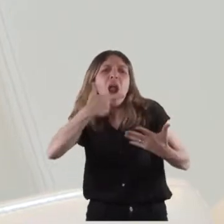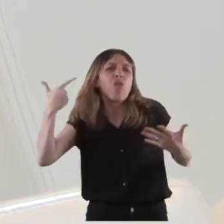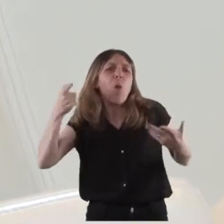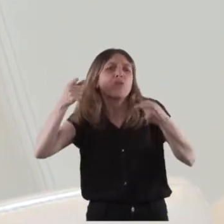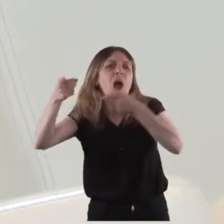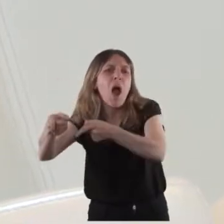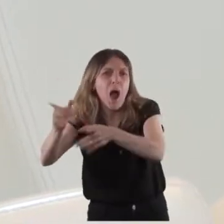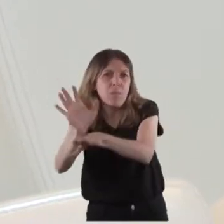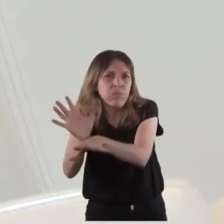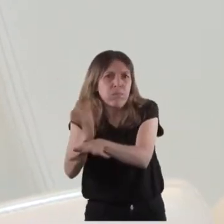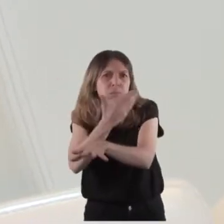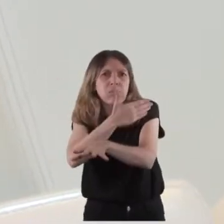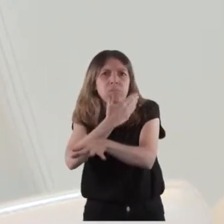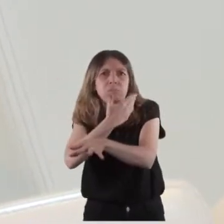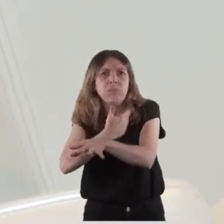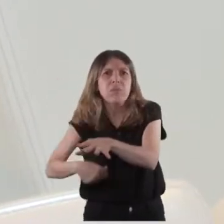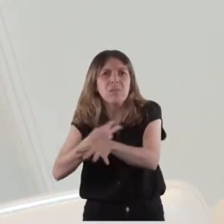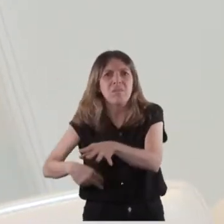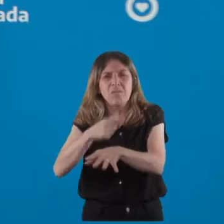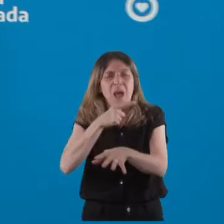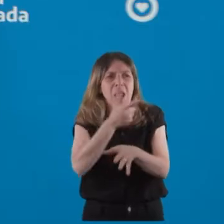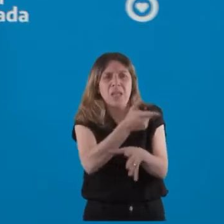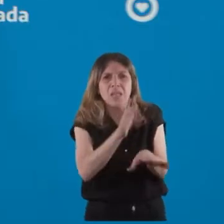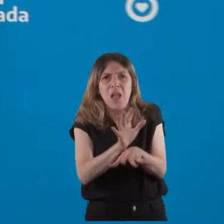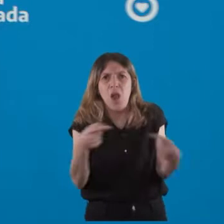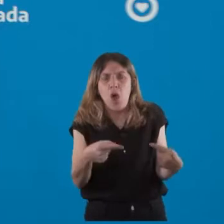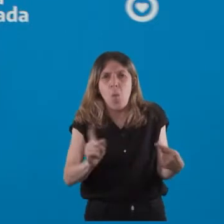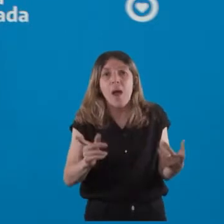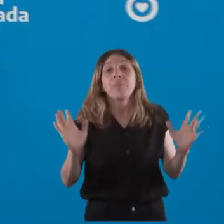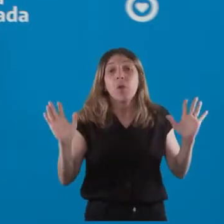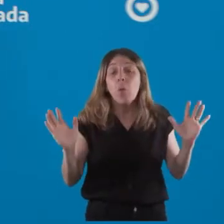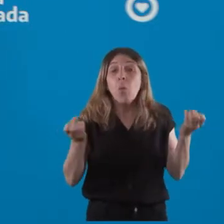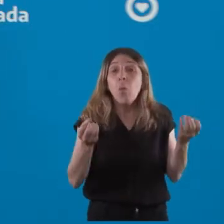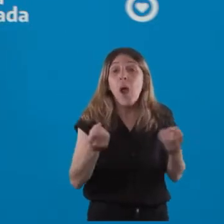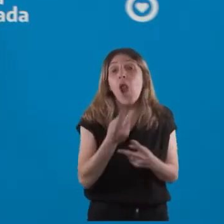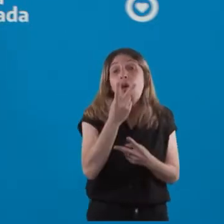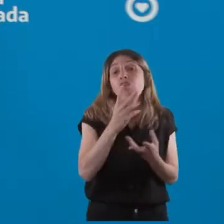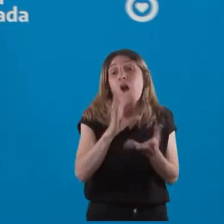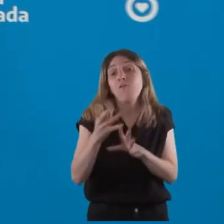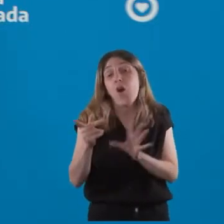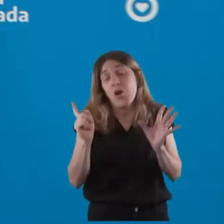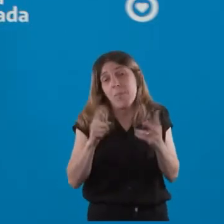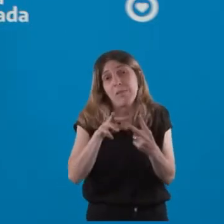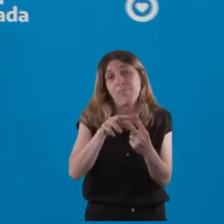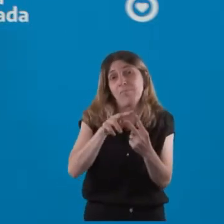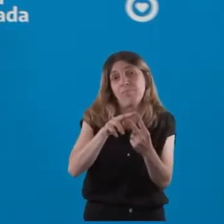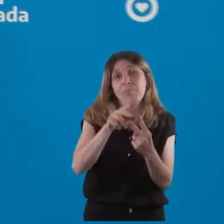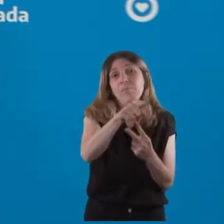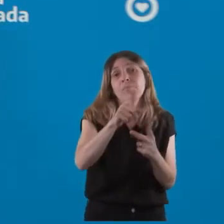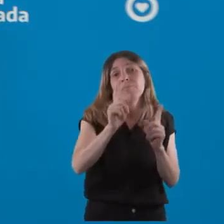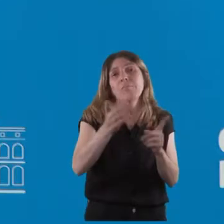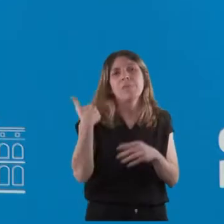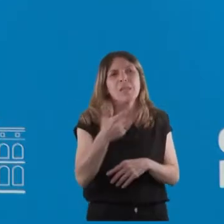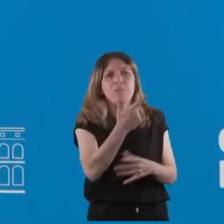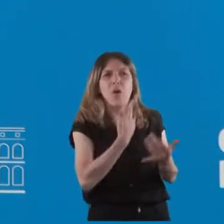desde algún punto de vista hasta descontextualizados y bueno en los dos casos digo no tampoco con su respuesta